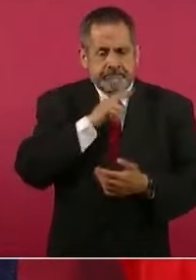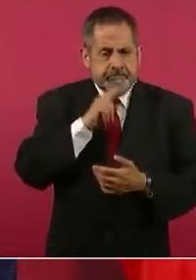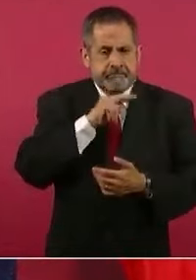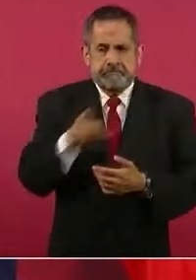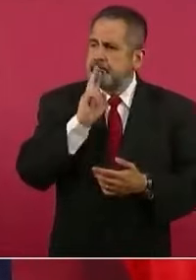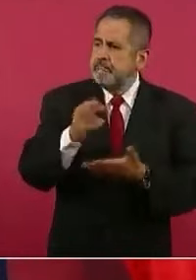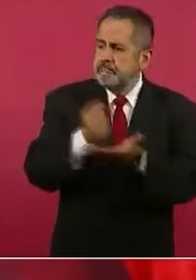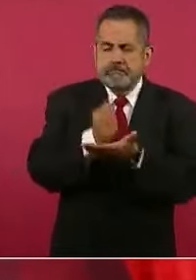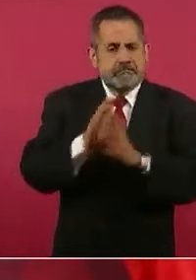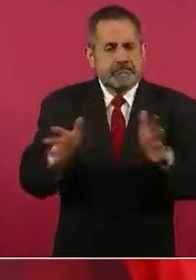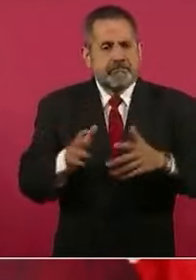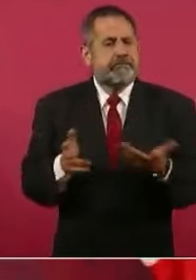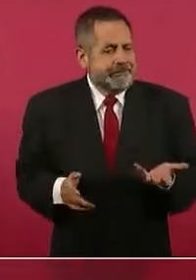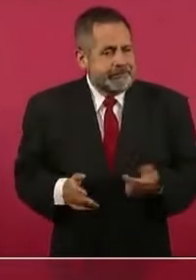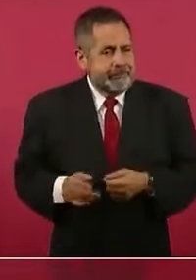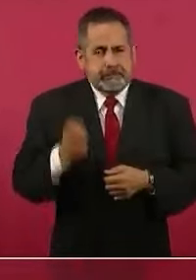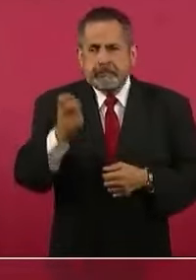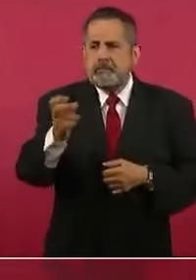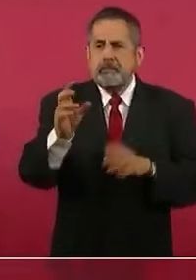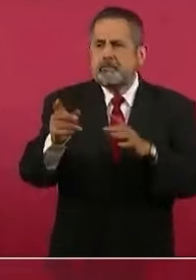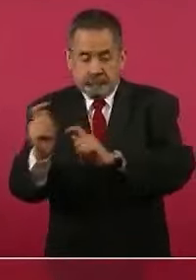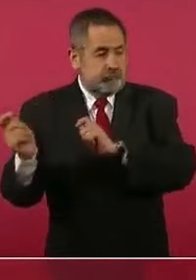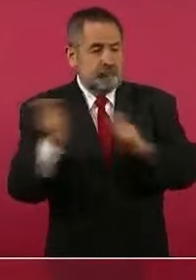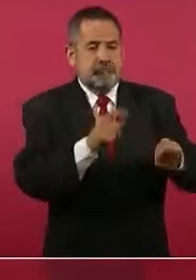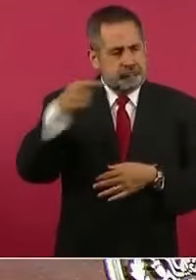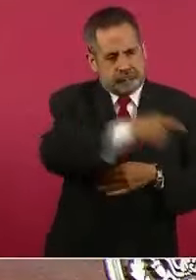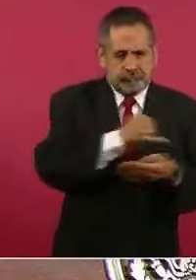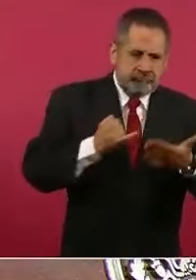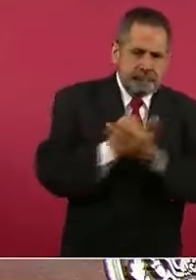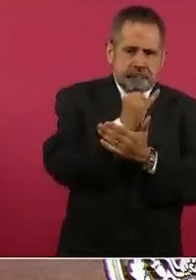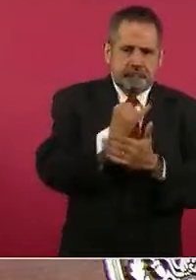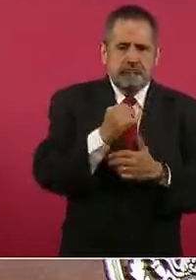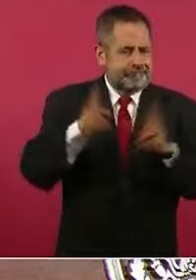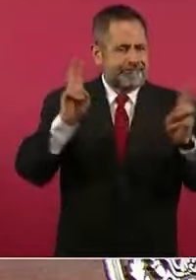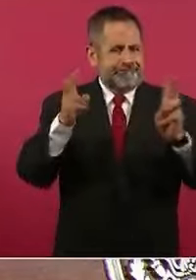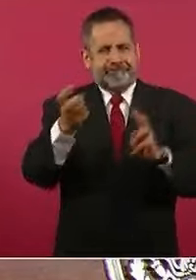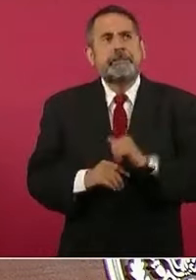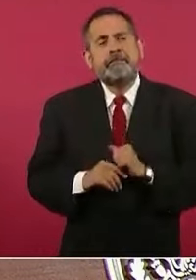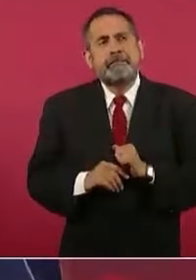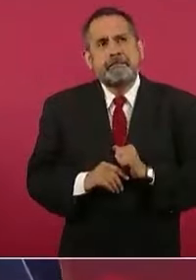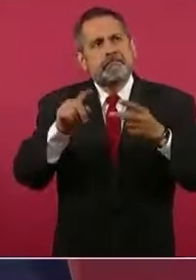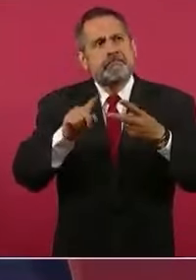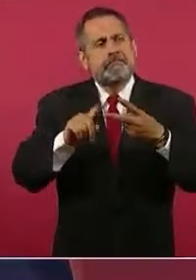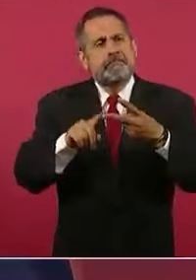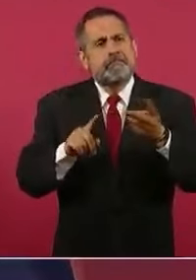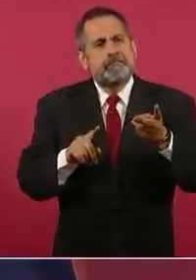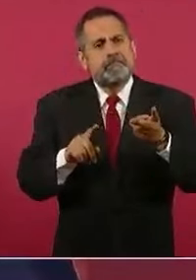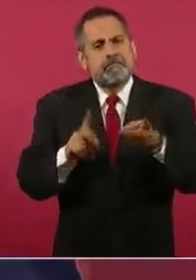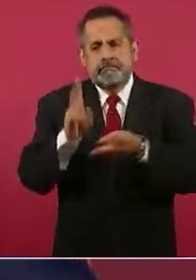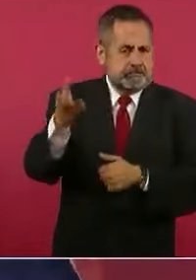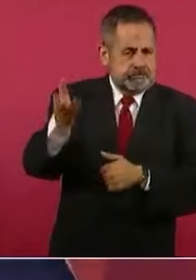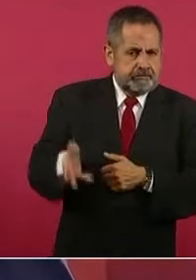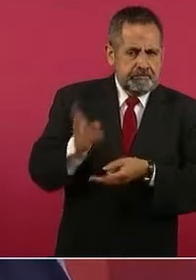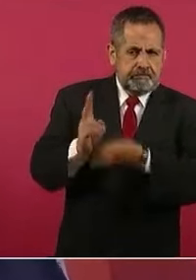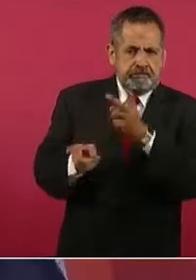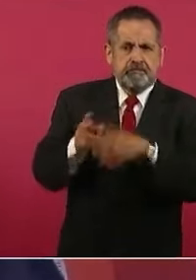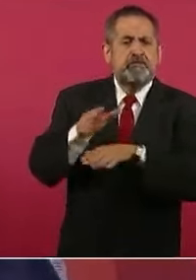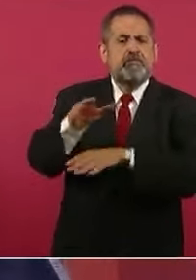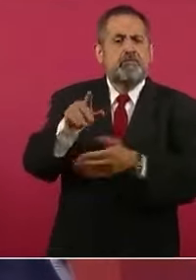se resuelvan o que pasen al Poder Judicial sobre ese tema. Y traté con él también lo